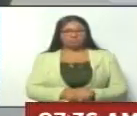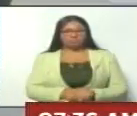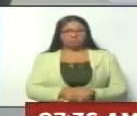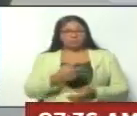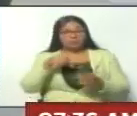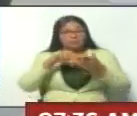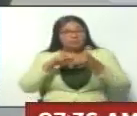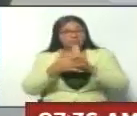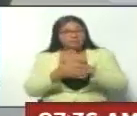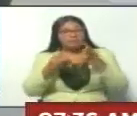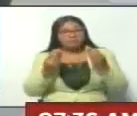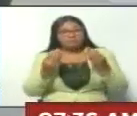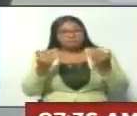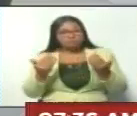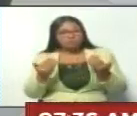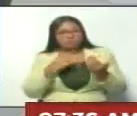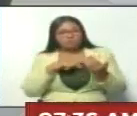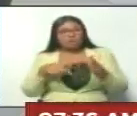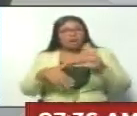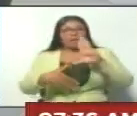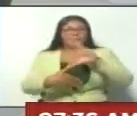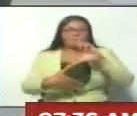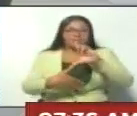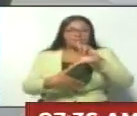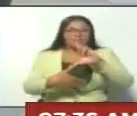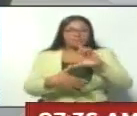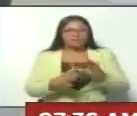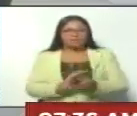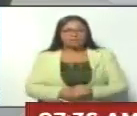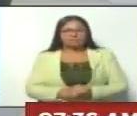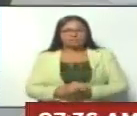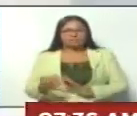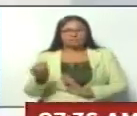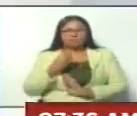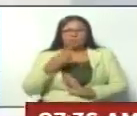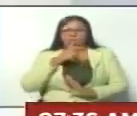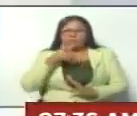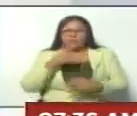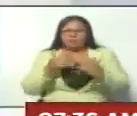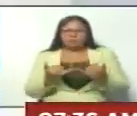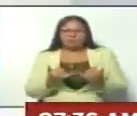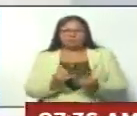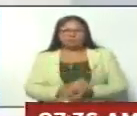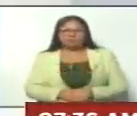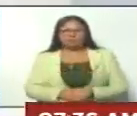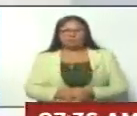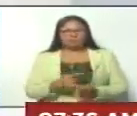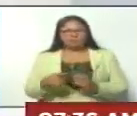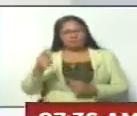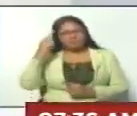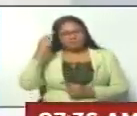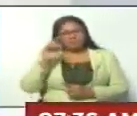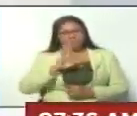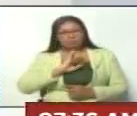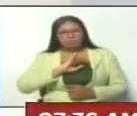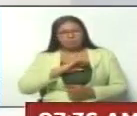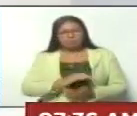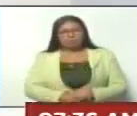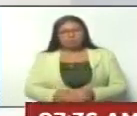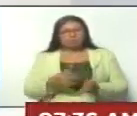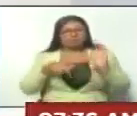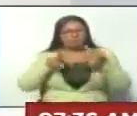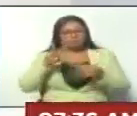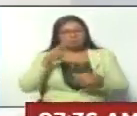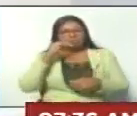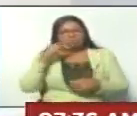Y que significó para América y un genocidio muy importante. Entonces, claro, pero la fecha de ella es el 12